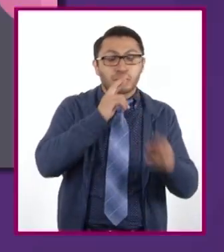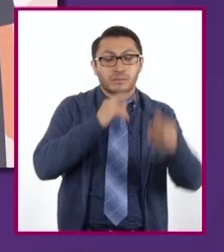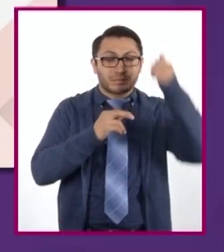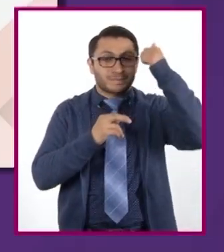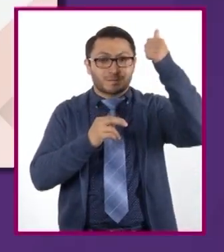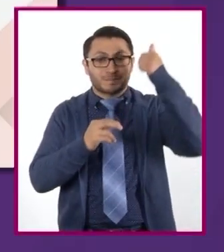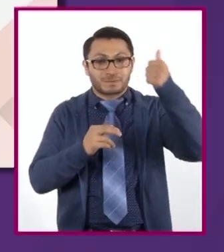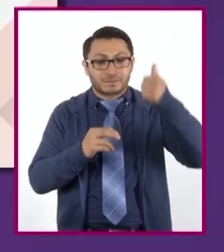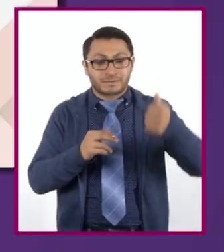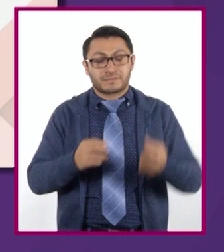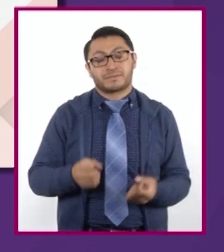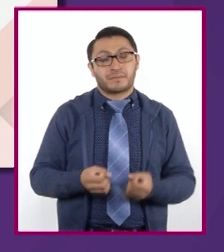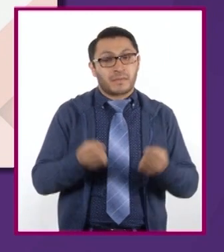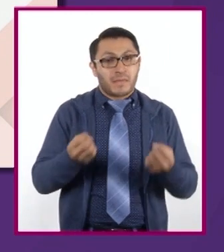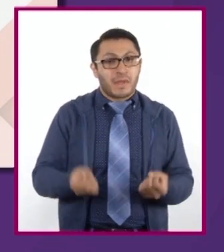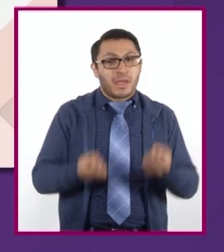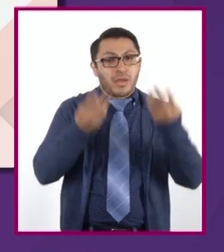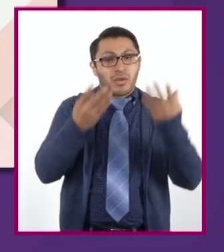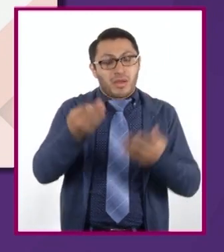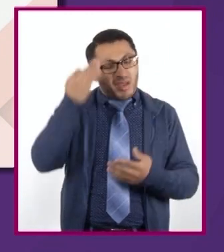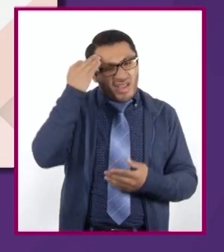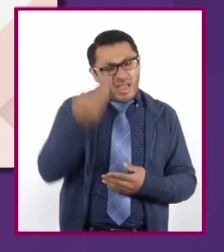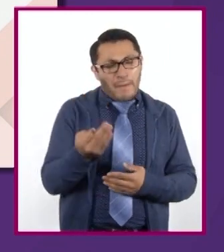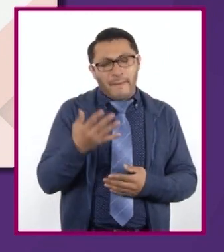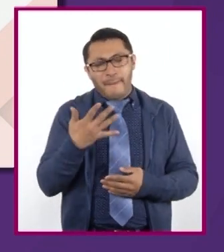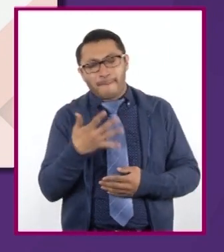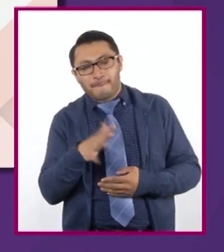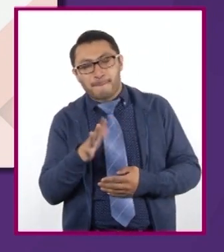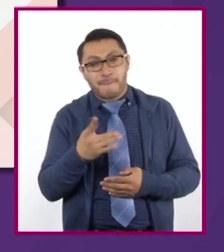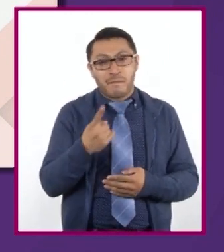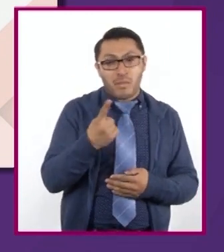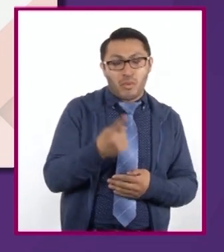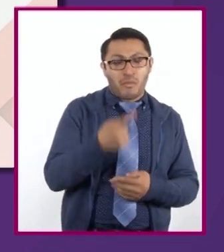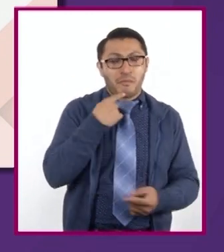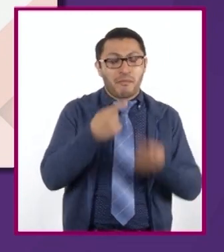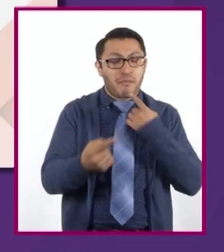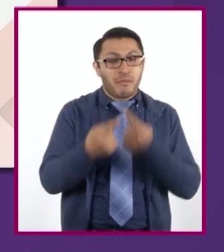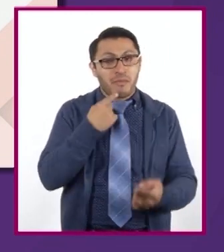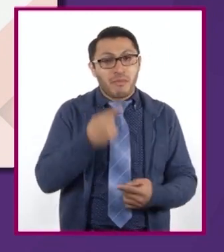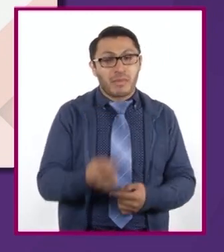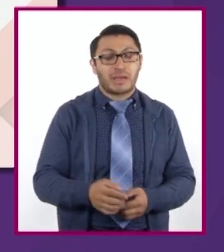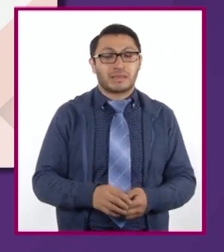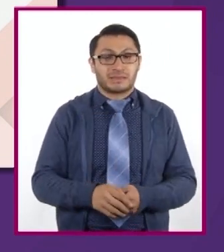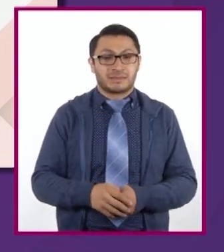ellas. ¿Cuánto dura aproximadamente un panel de discusión?